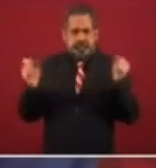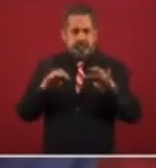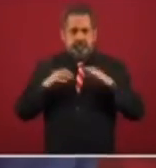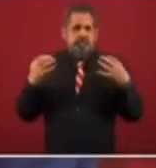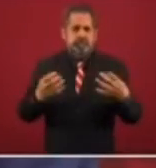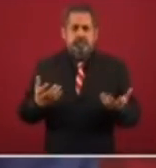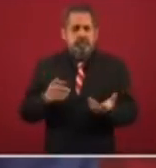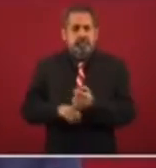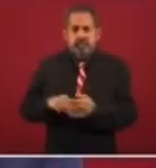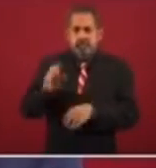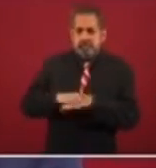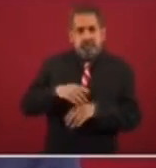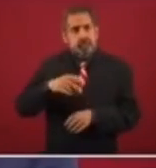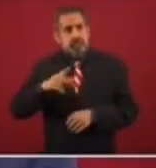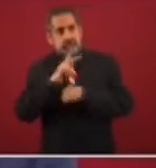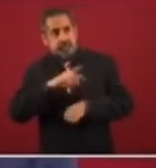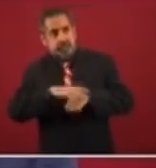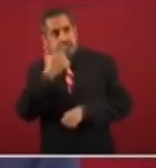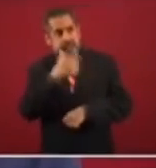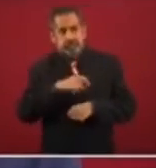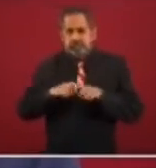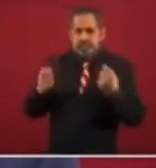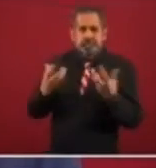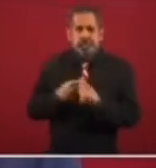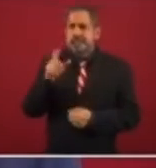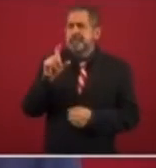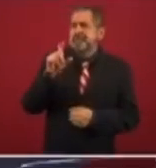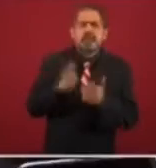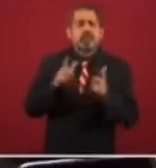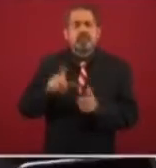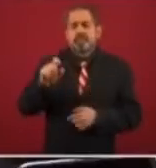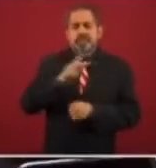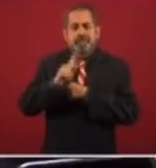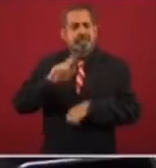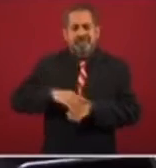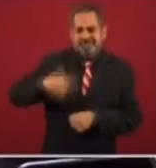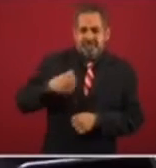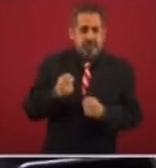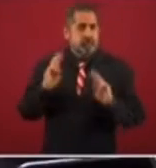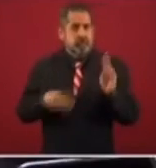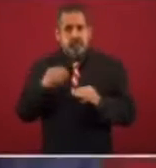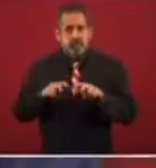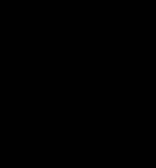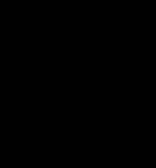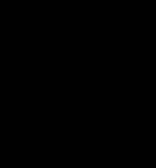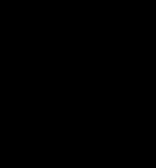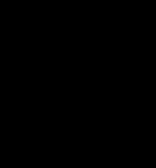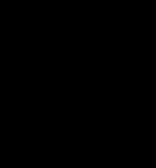económicamente más poderosas, son las 20 economías más fuertes del mundo.